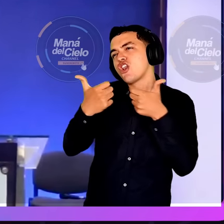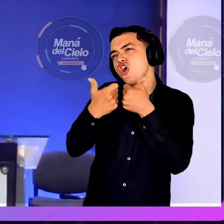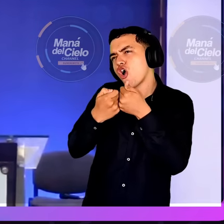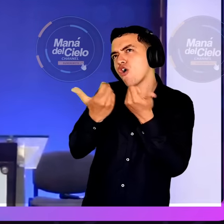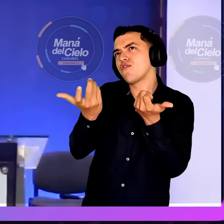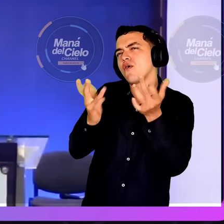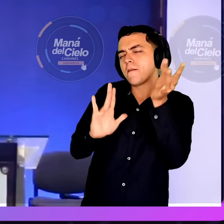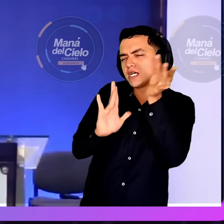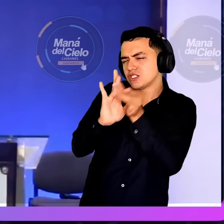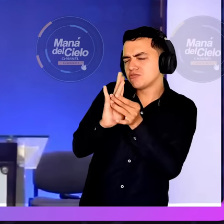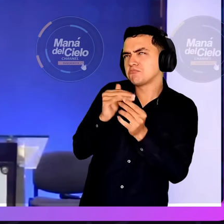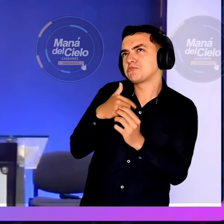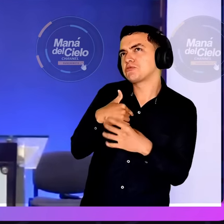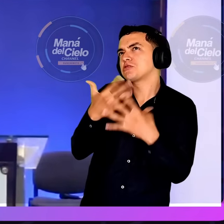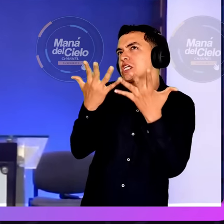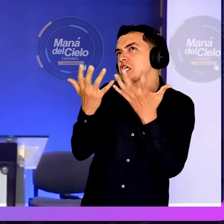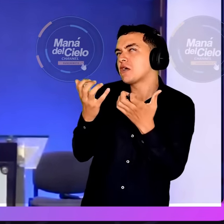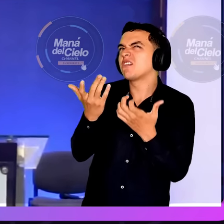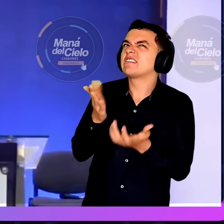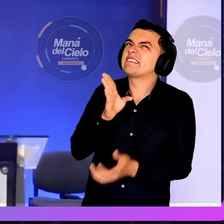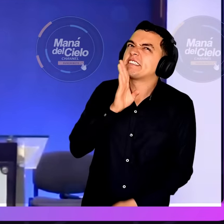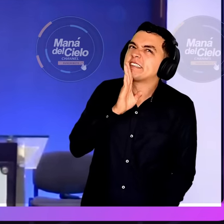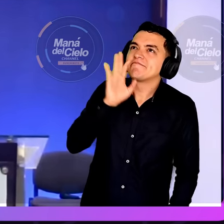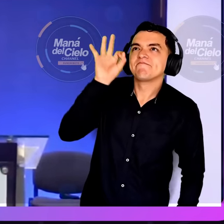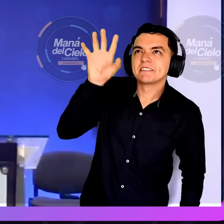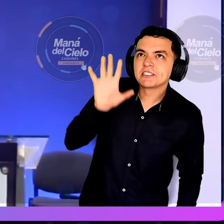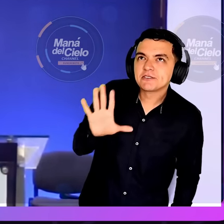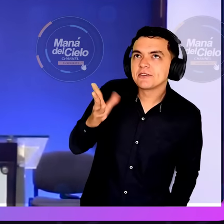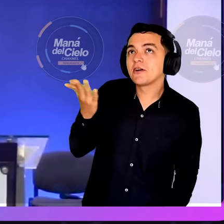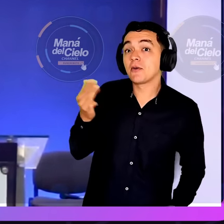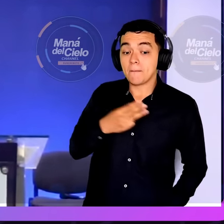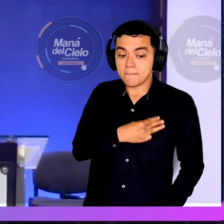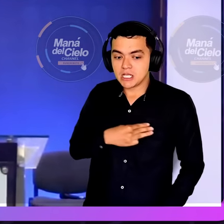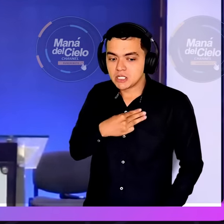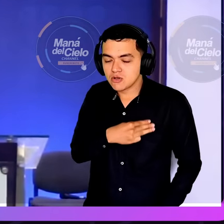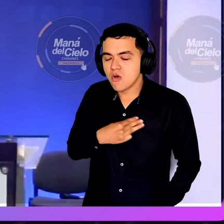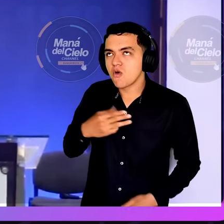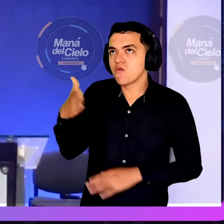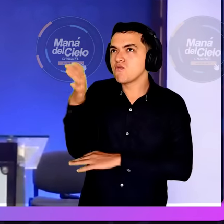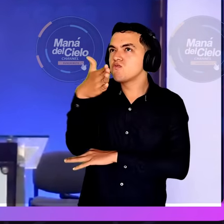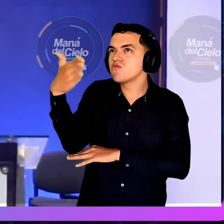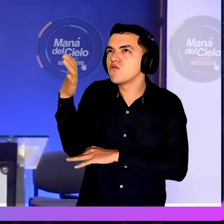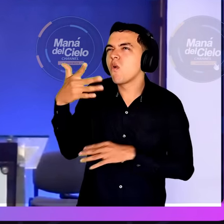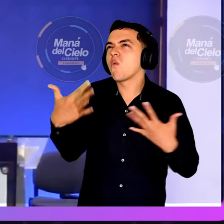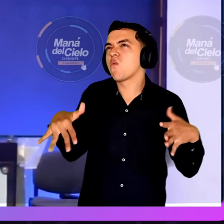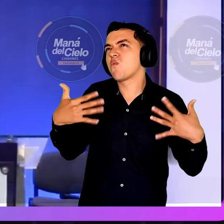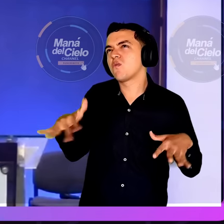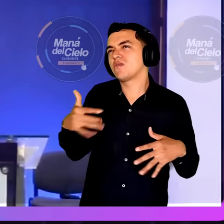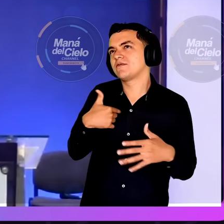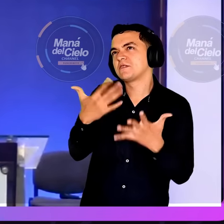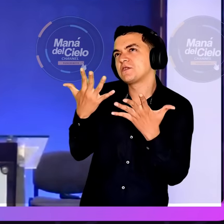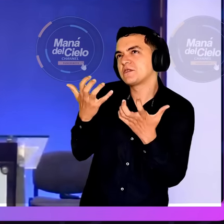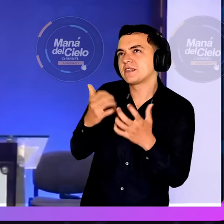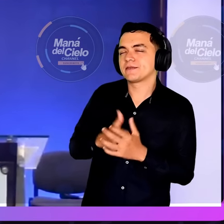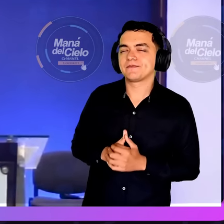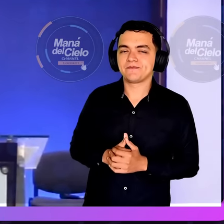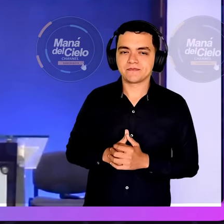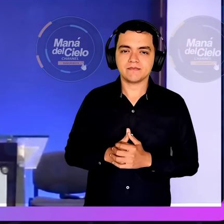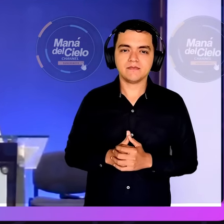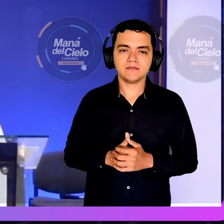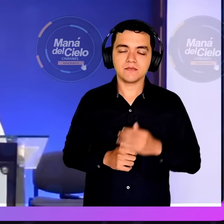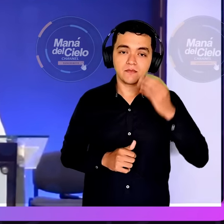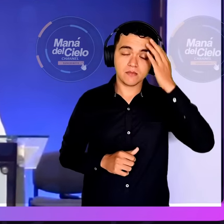yo comencé a orar por mi vida sentimental. Le decía, Señor, regálame un pastor o un misionero, no sé. Y una vez mi pastor, hermano